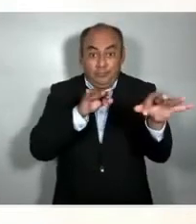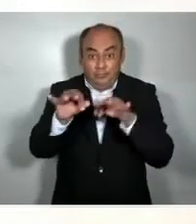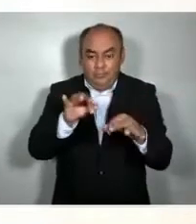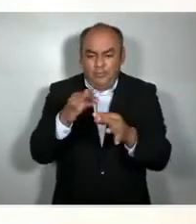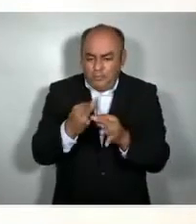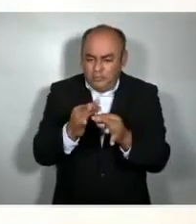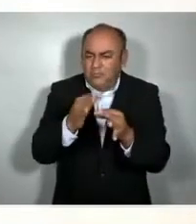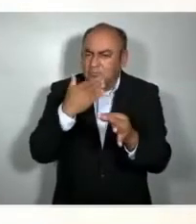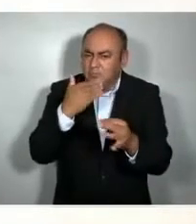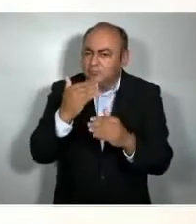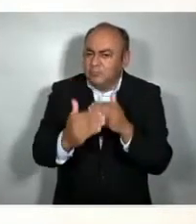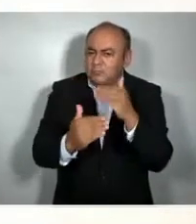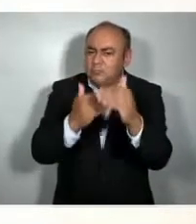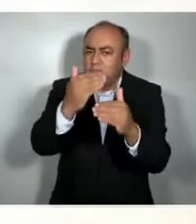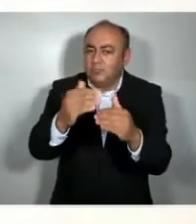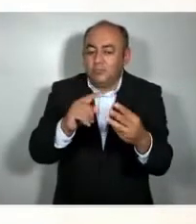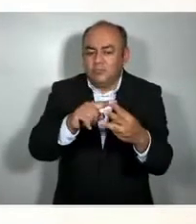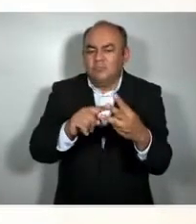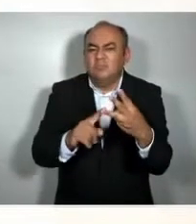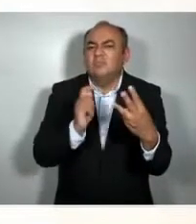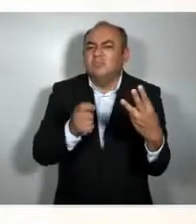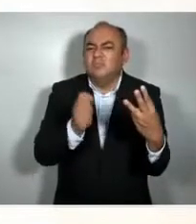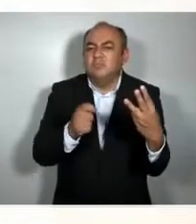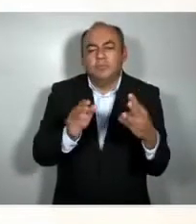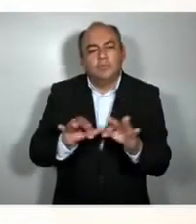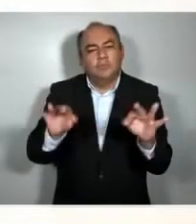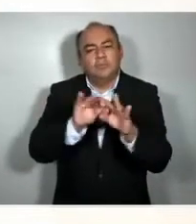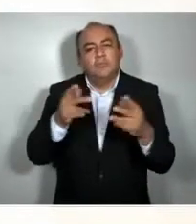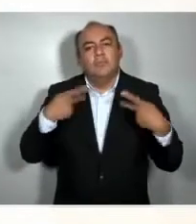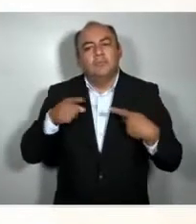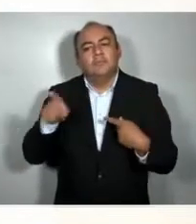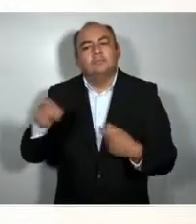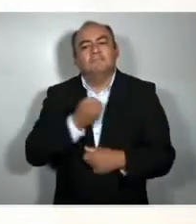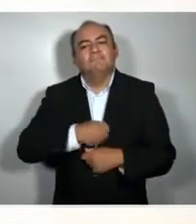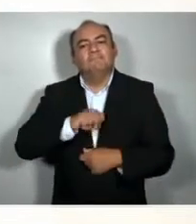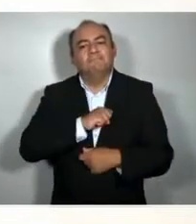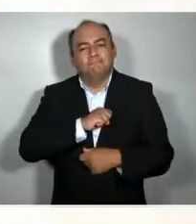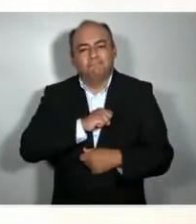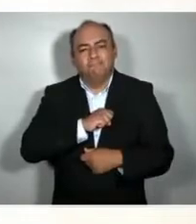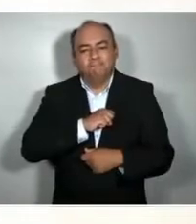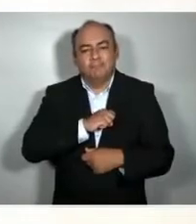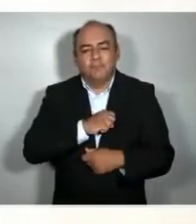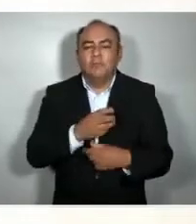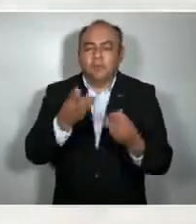en una columna vertebral, la salud de los trabajadores. Muchas gracias.